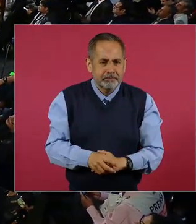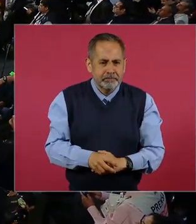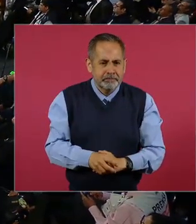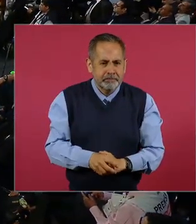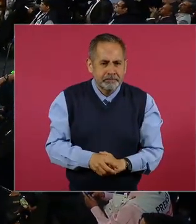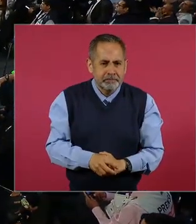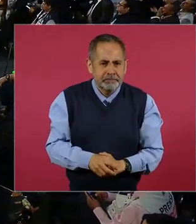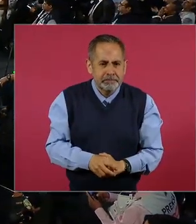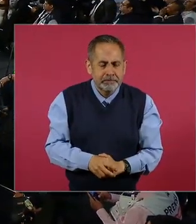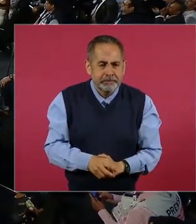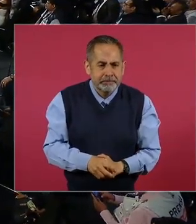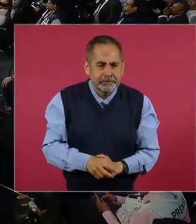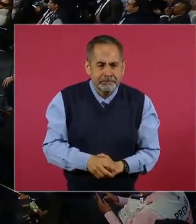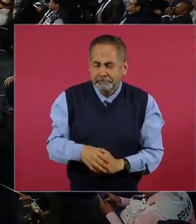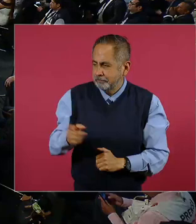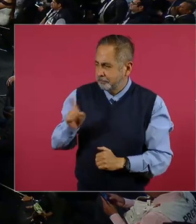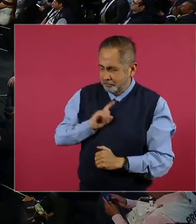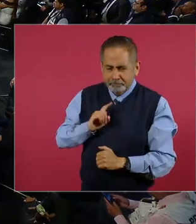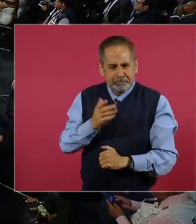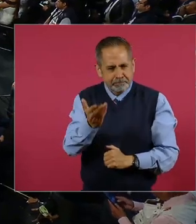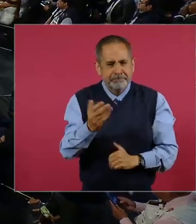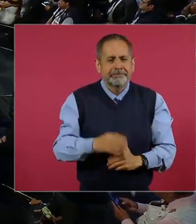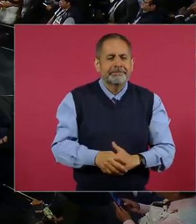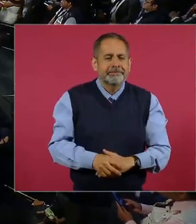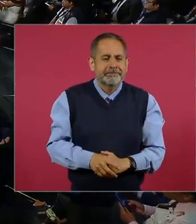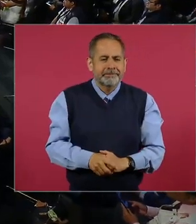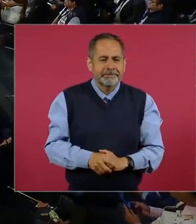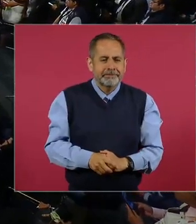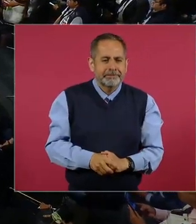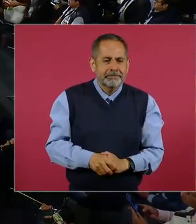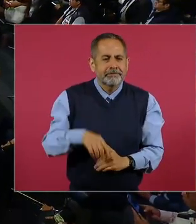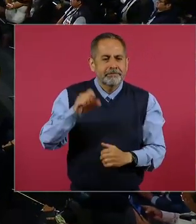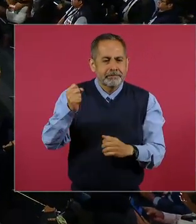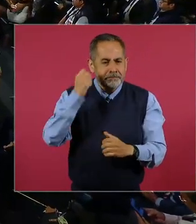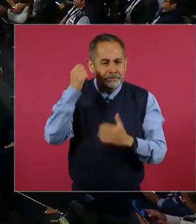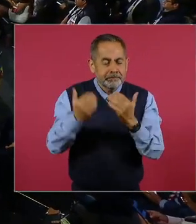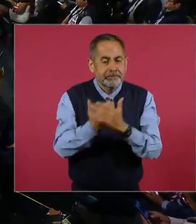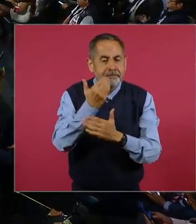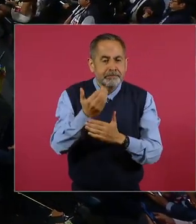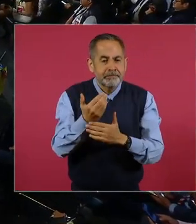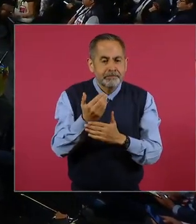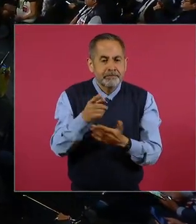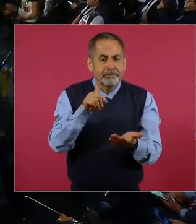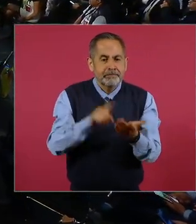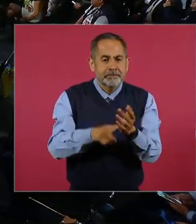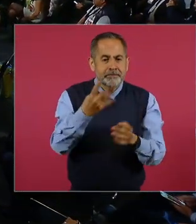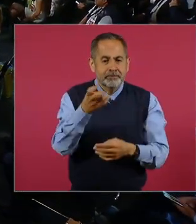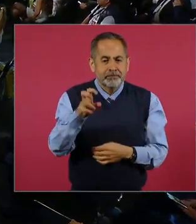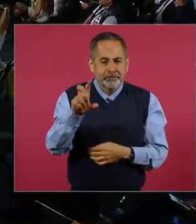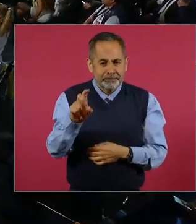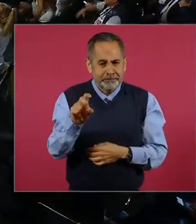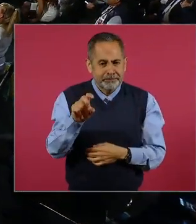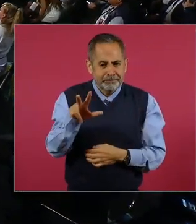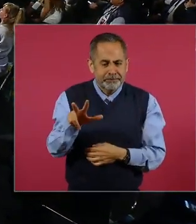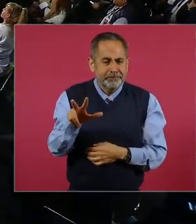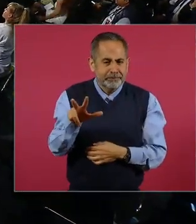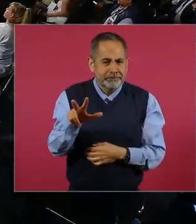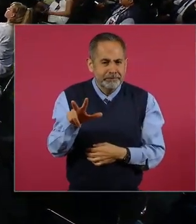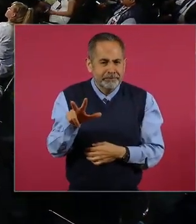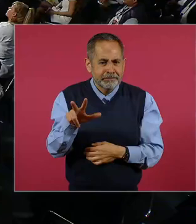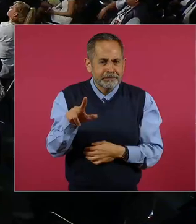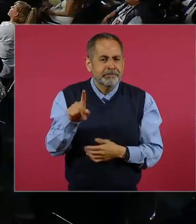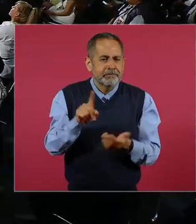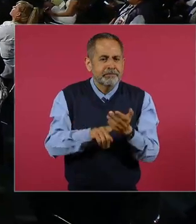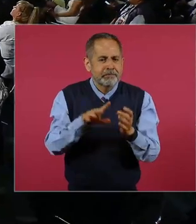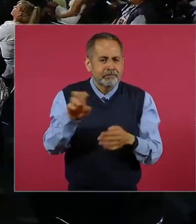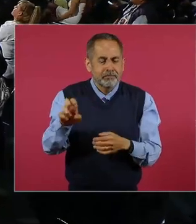Bueno, te toca a ti. Me toca a mí. Ya. Esta mañanera, que será la 1438, pues marca